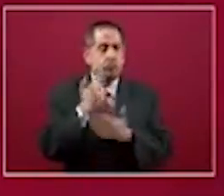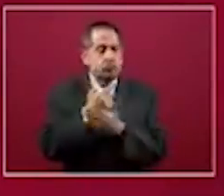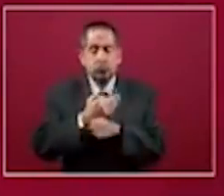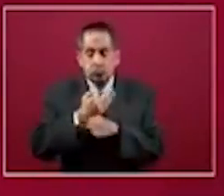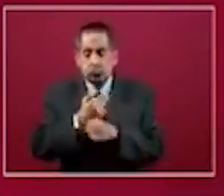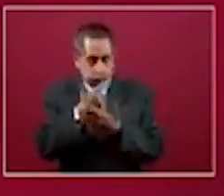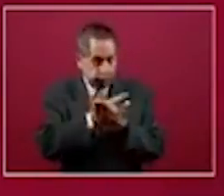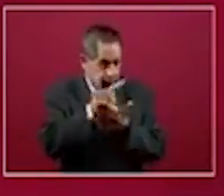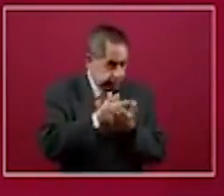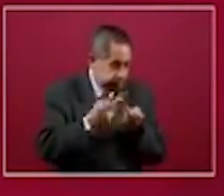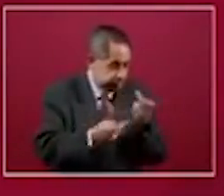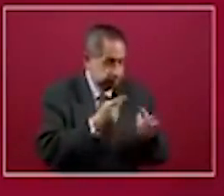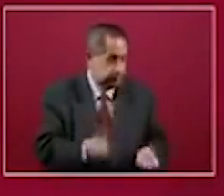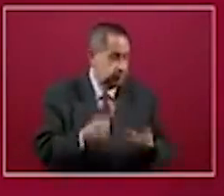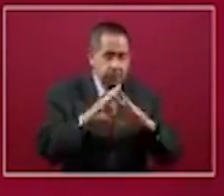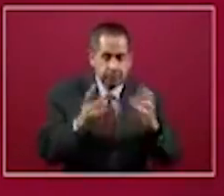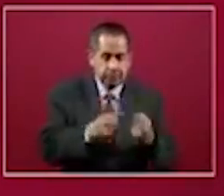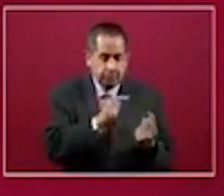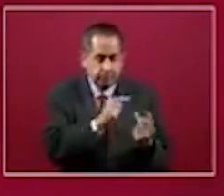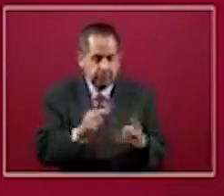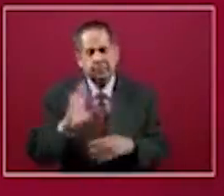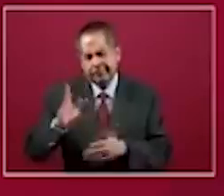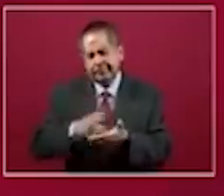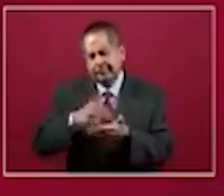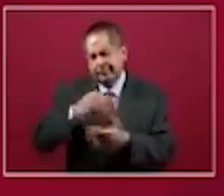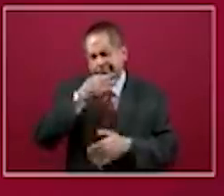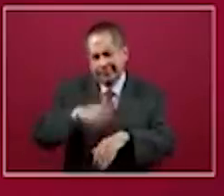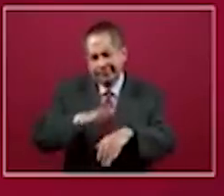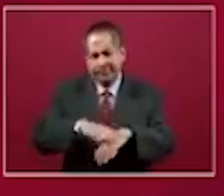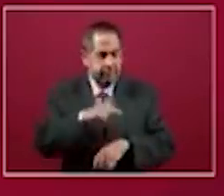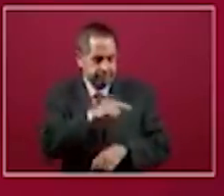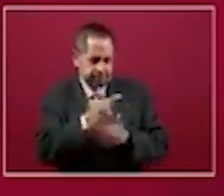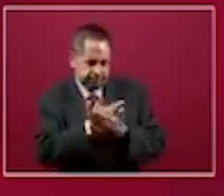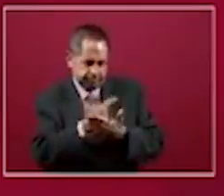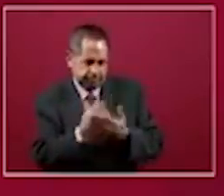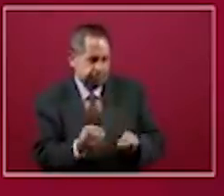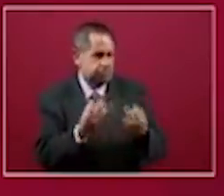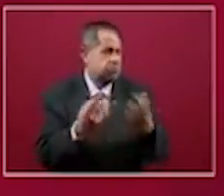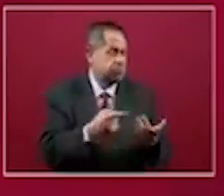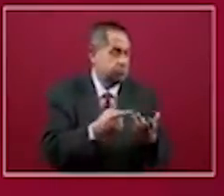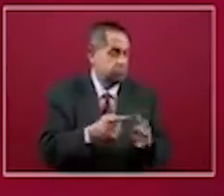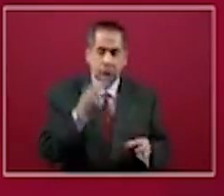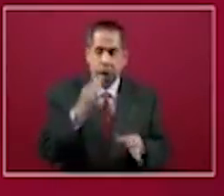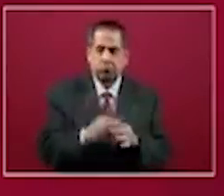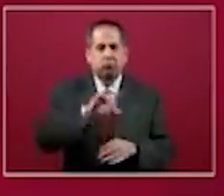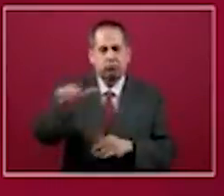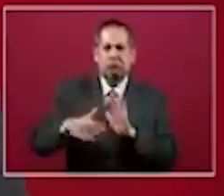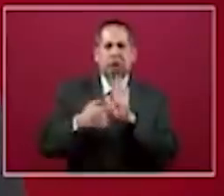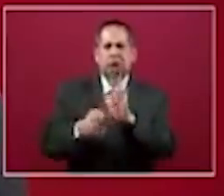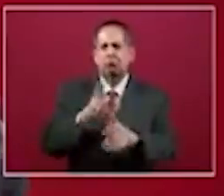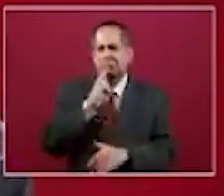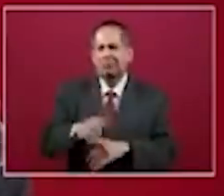levantando un censo, ya les he informado varias veces sobre esto, y les vamos a dar a conocer los